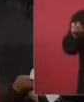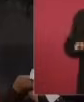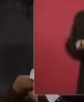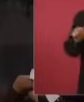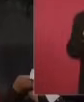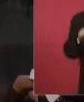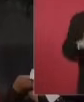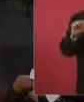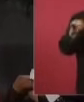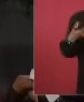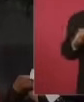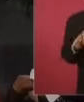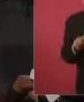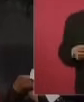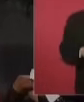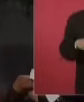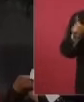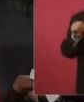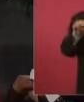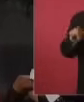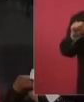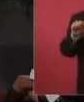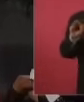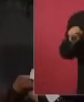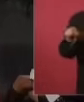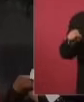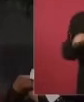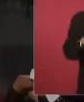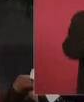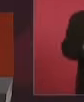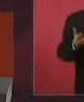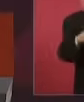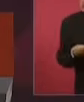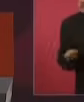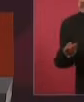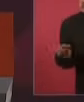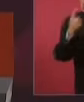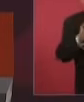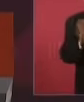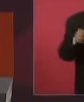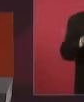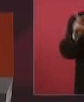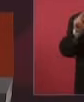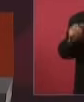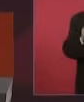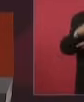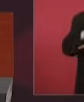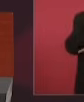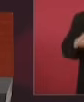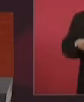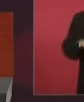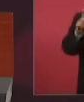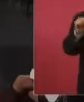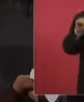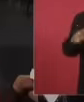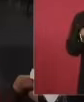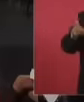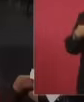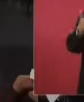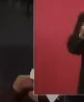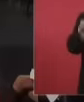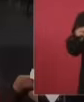el payaso como país. No, a ellos no les importa eso. A ellos les importa es, amigos, que se defienda su cabecita blanca de